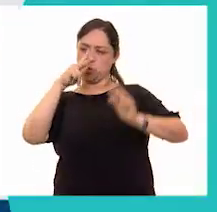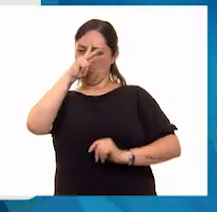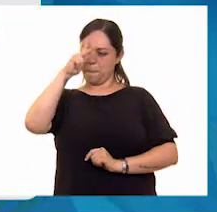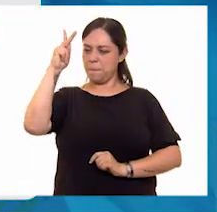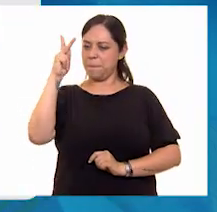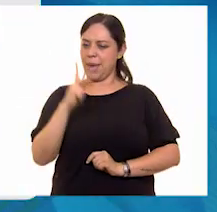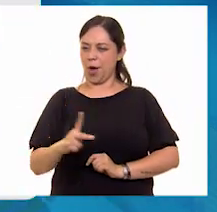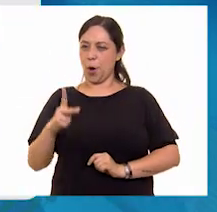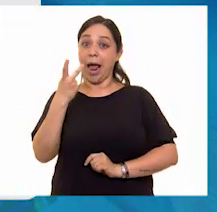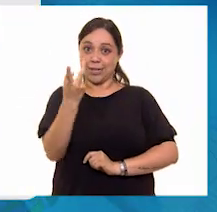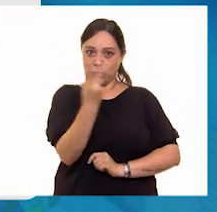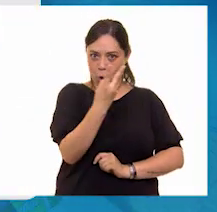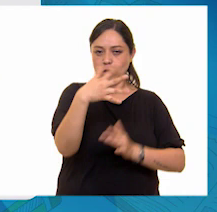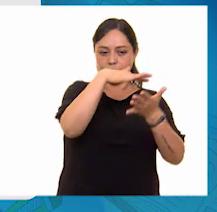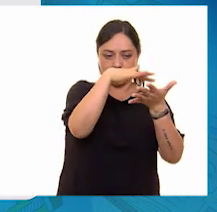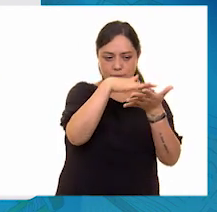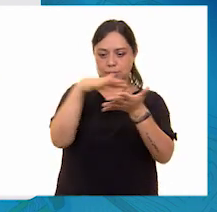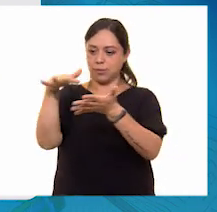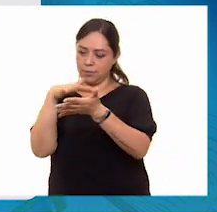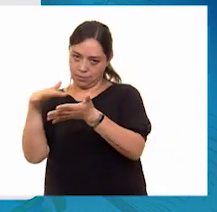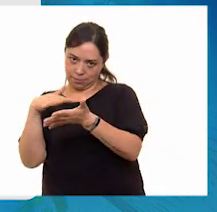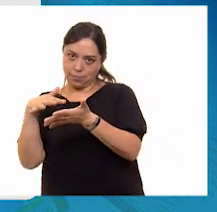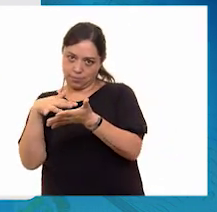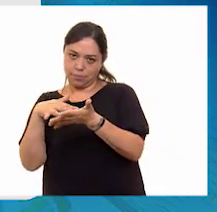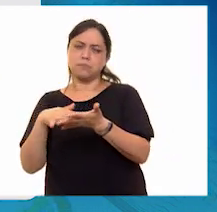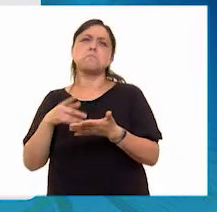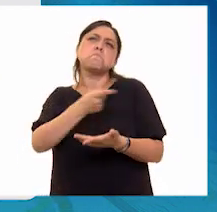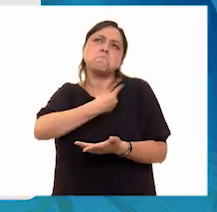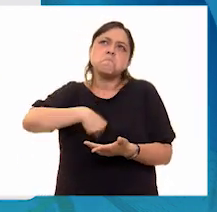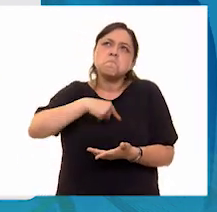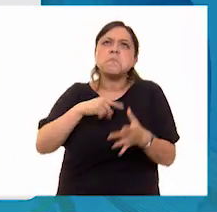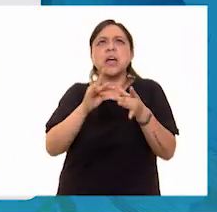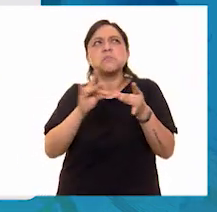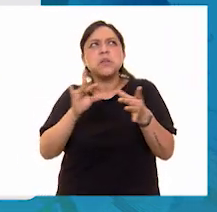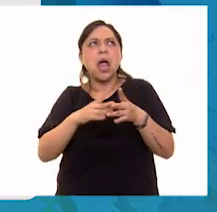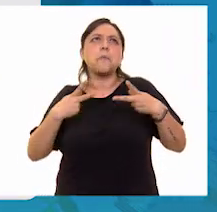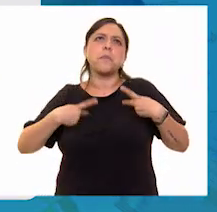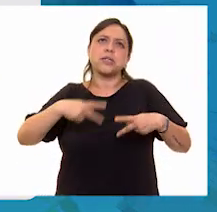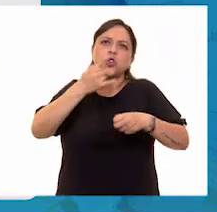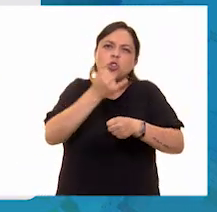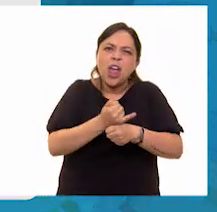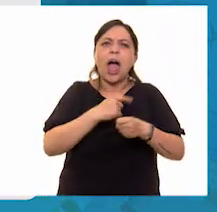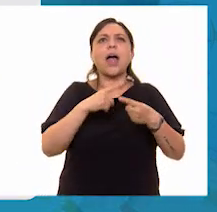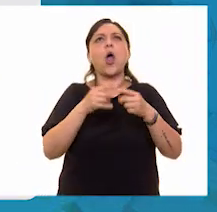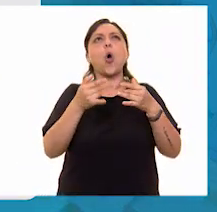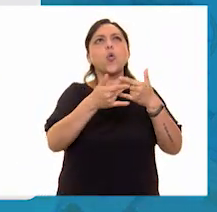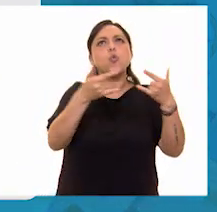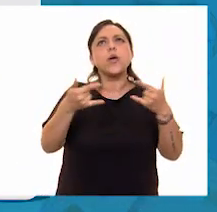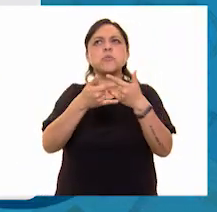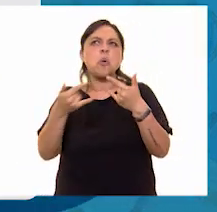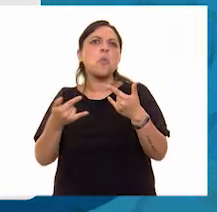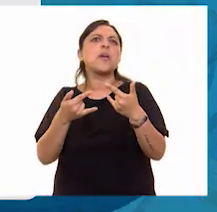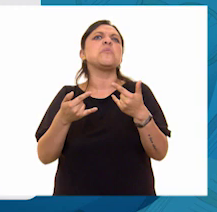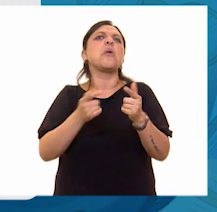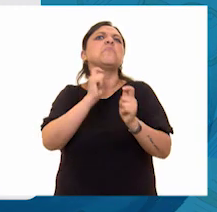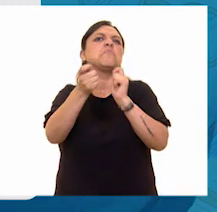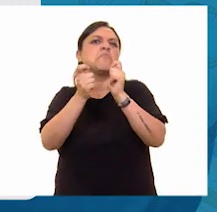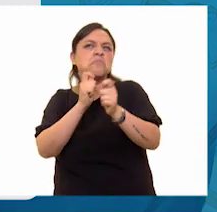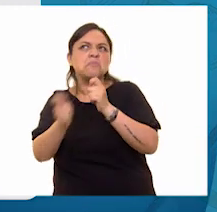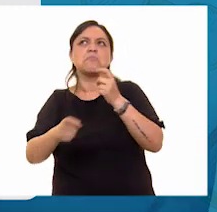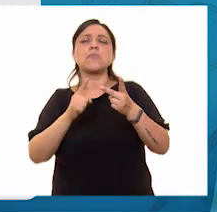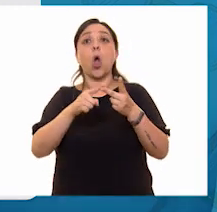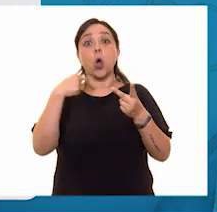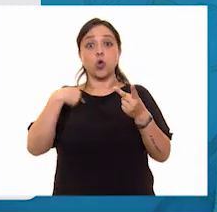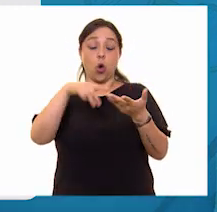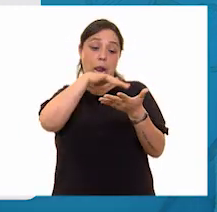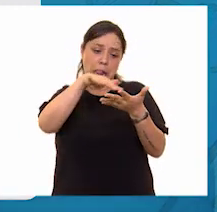historias. Sobre lo que tratan, sus personajes, o también sobre lo que nos hicieron sentir y pensar.